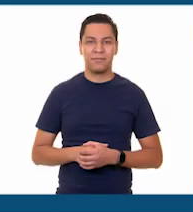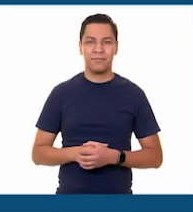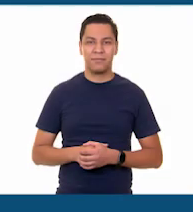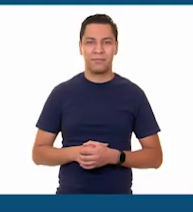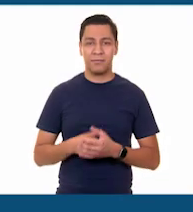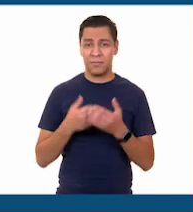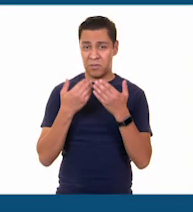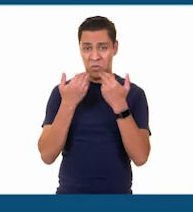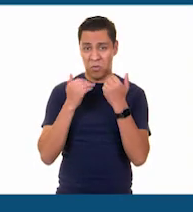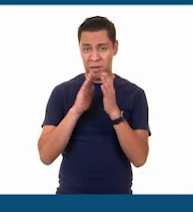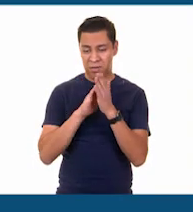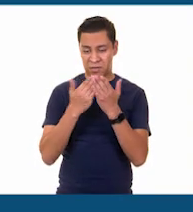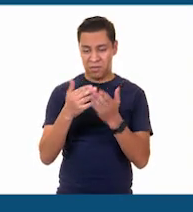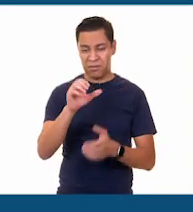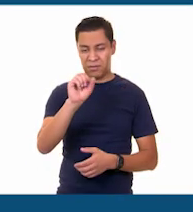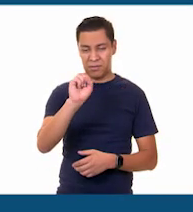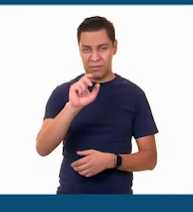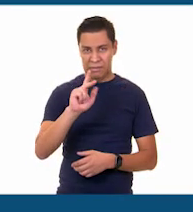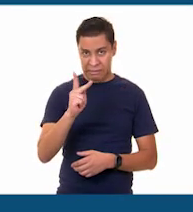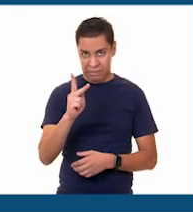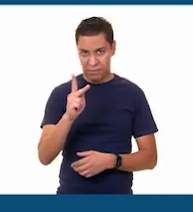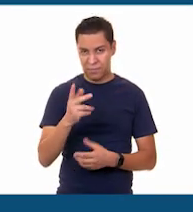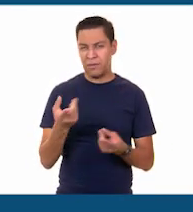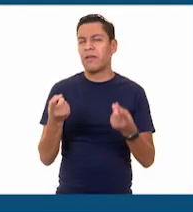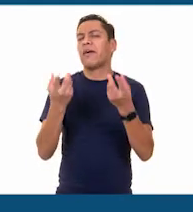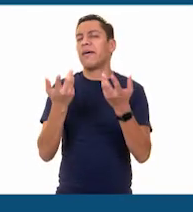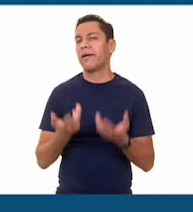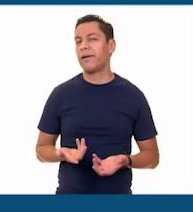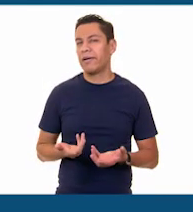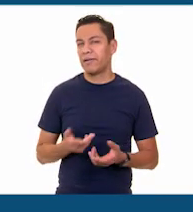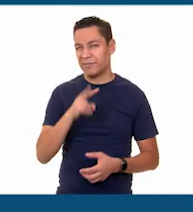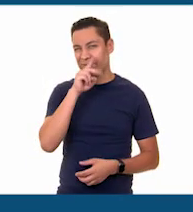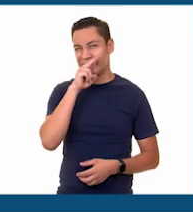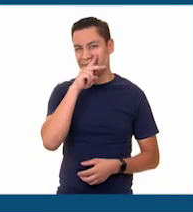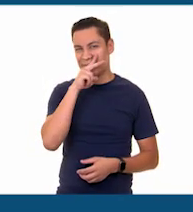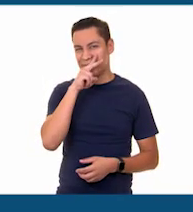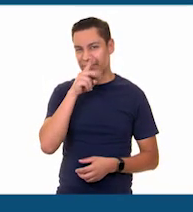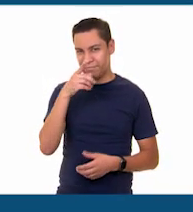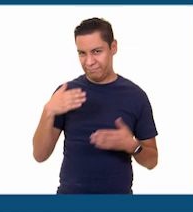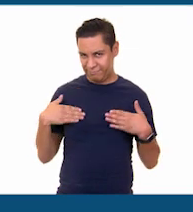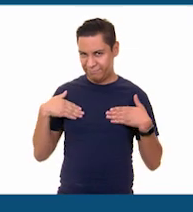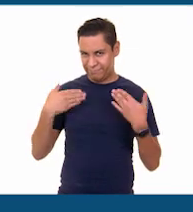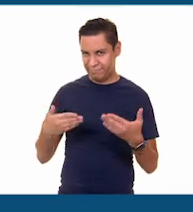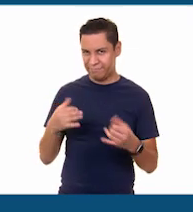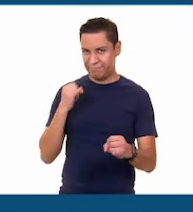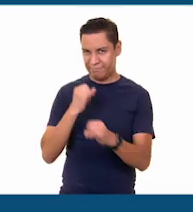Si no tienes el libro de texto o necesitas ayuda para responder las preguntas, contáctanos.